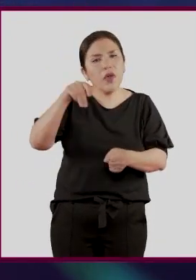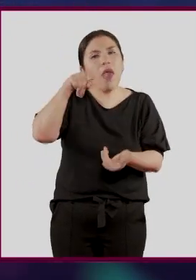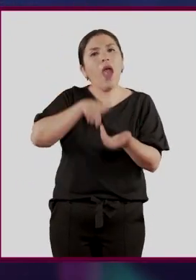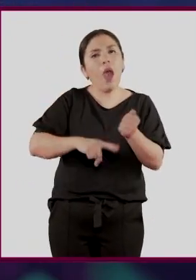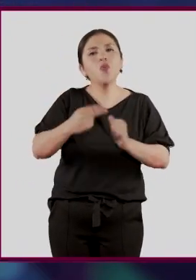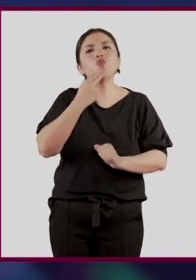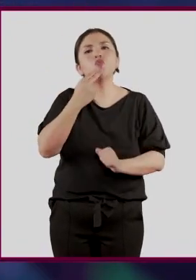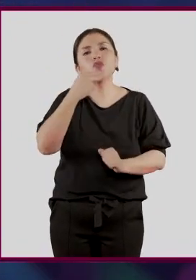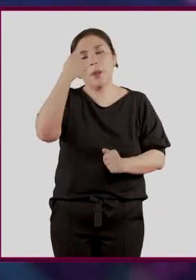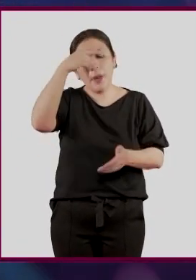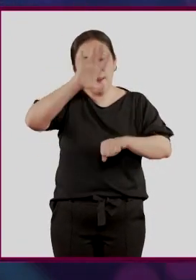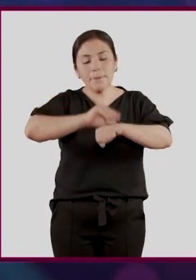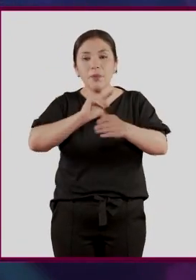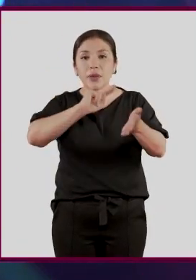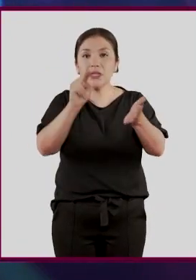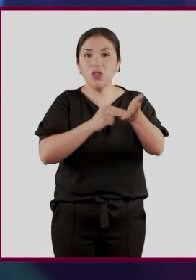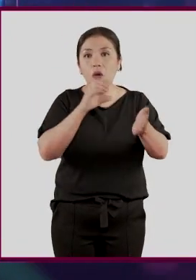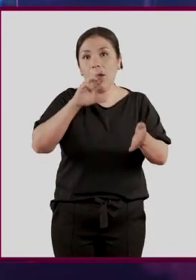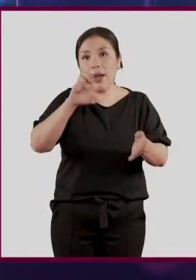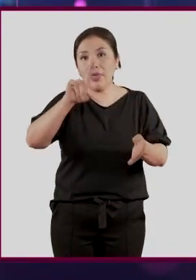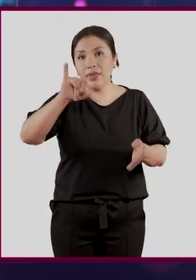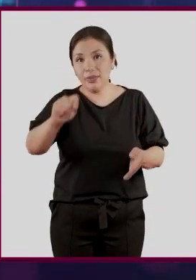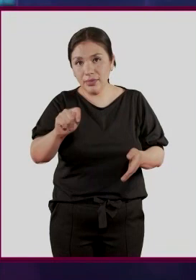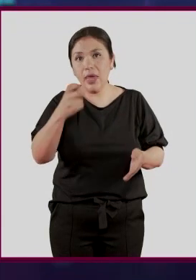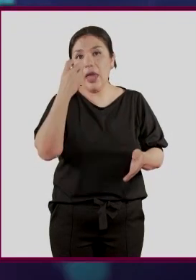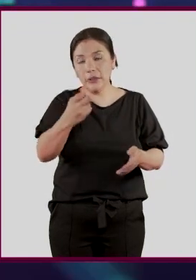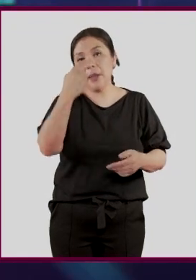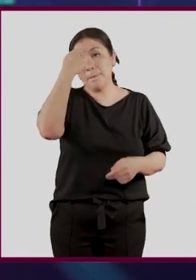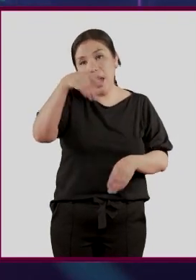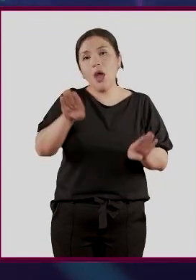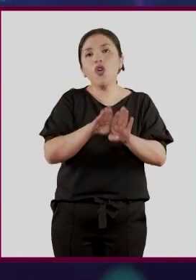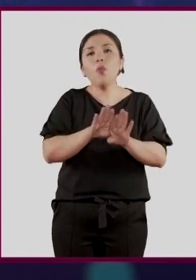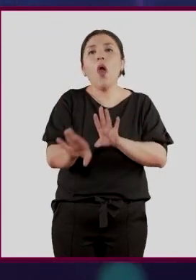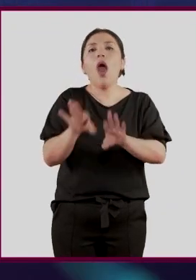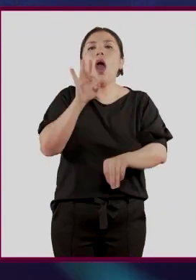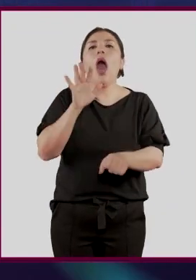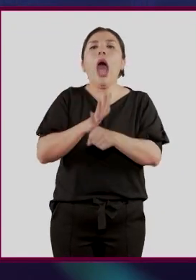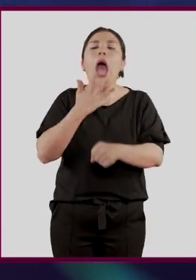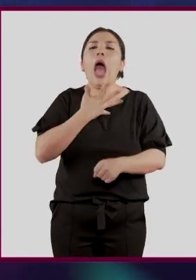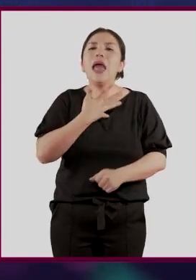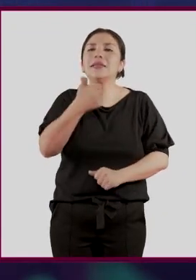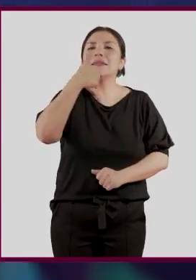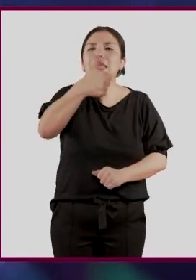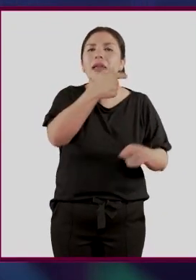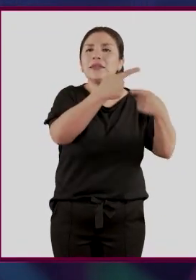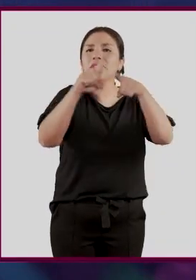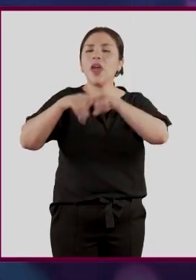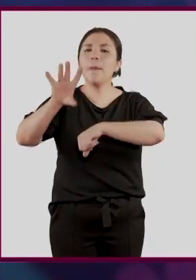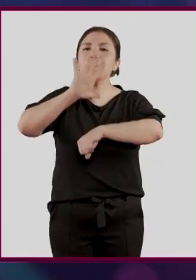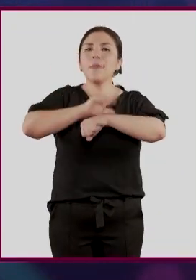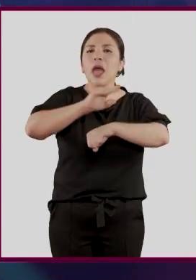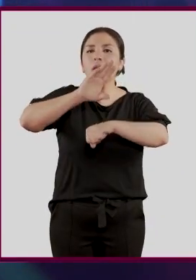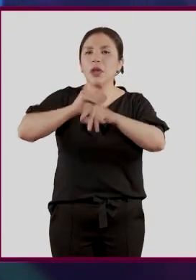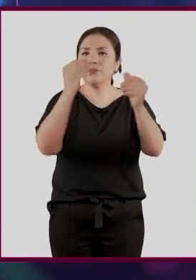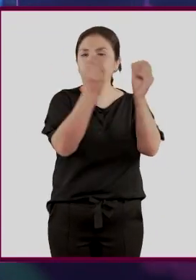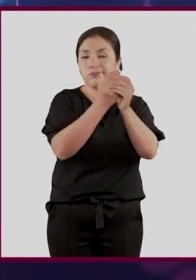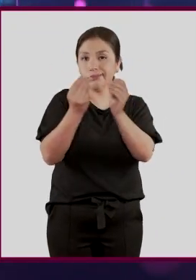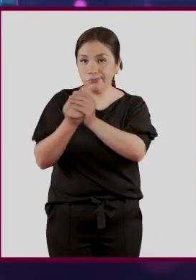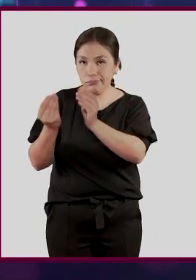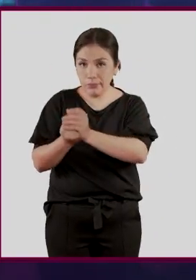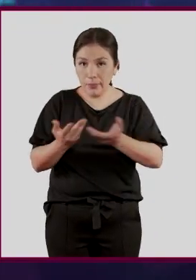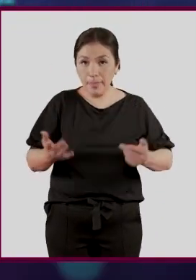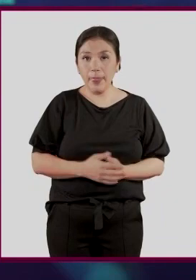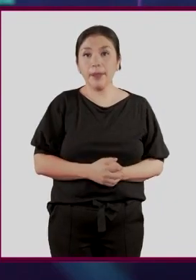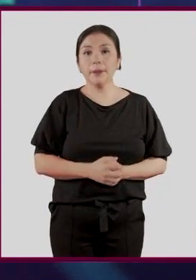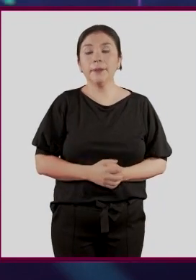utilizar una licencia Creative Commons y elegir alguna de las seis licencias que existen